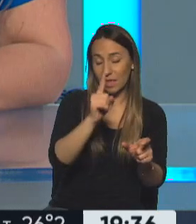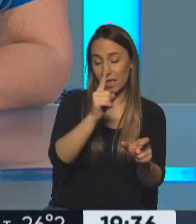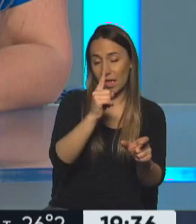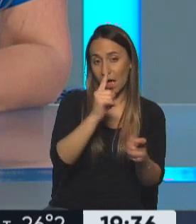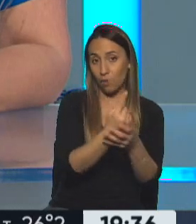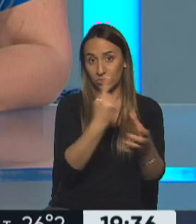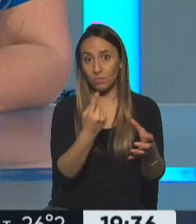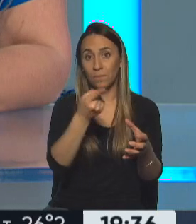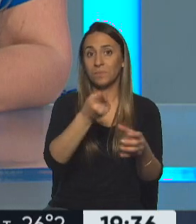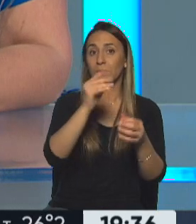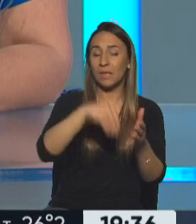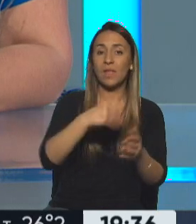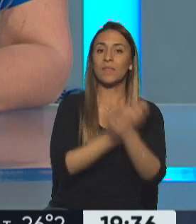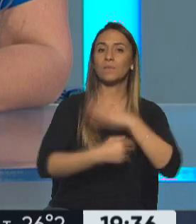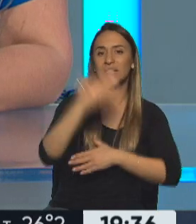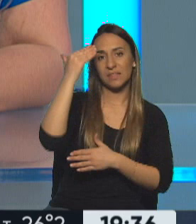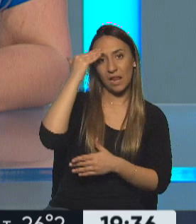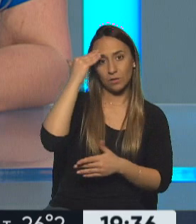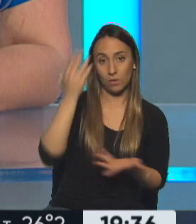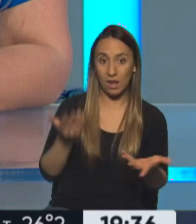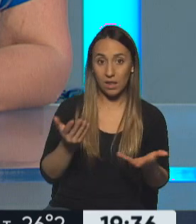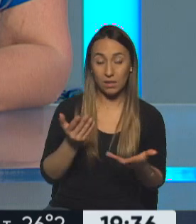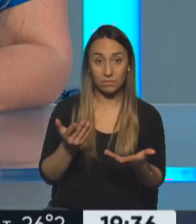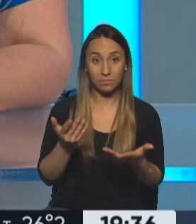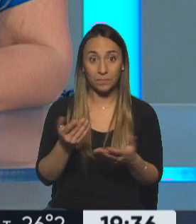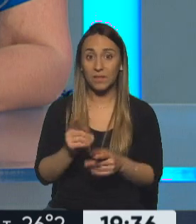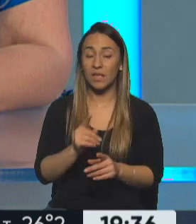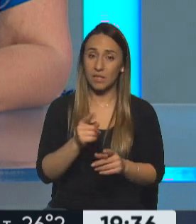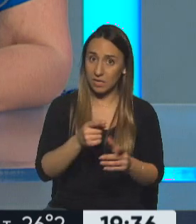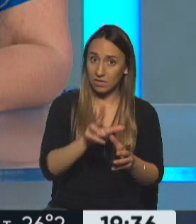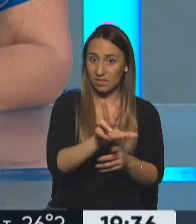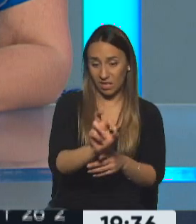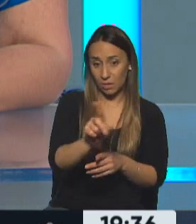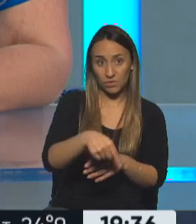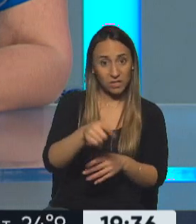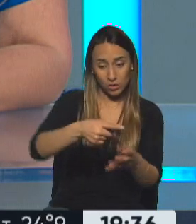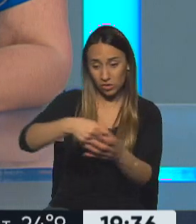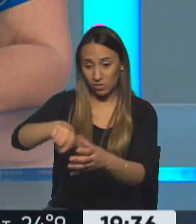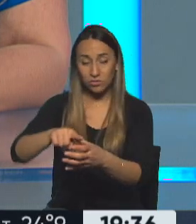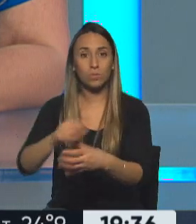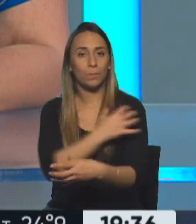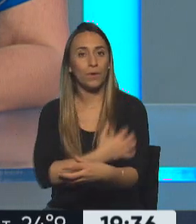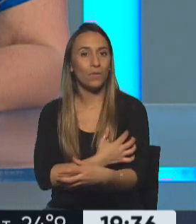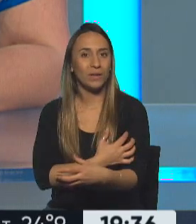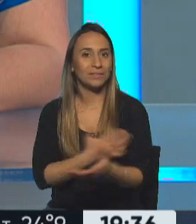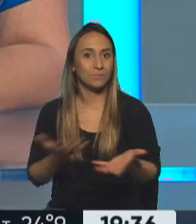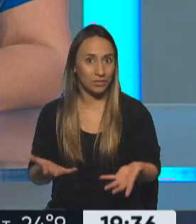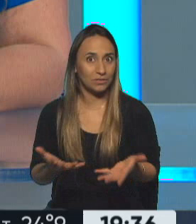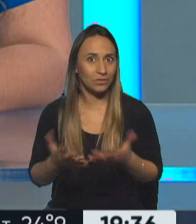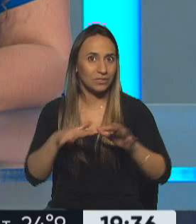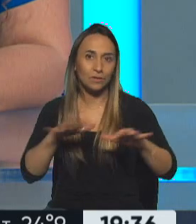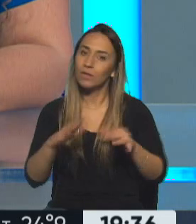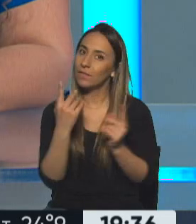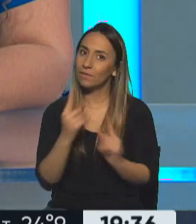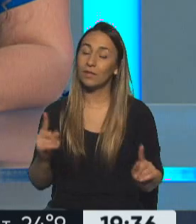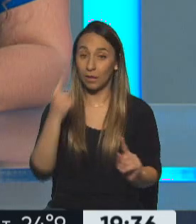Y el 70% de las personas dentro del trastorno del espectro autista son pobres. Entonces, ahí cambia la situación y debemos